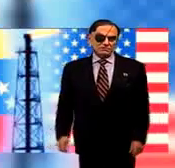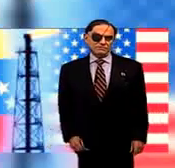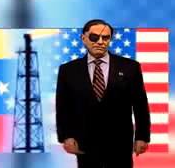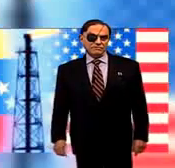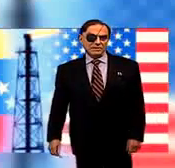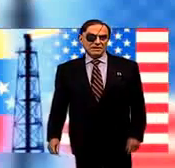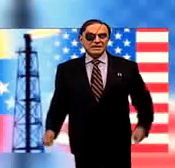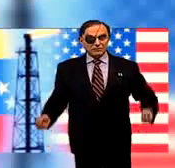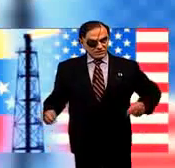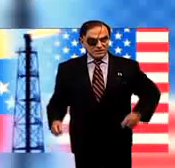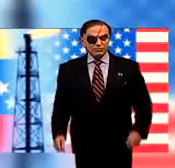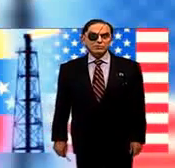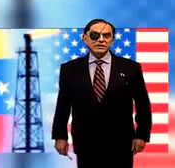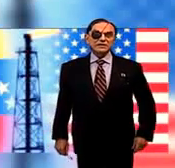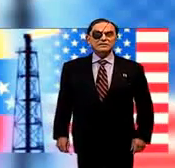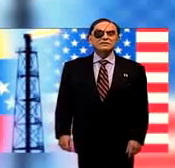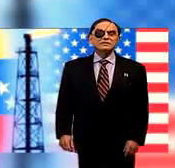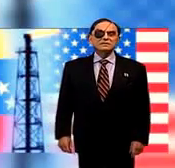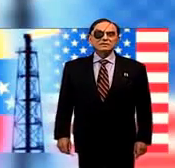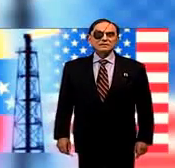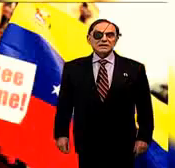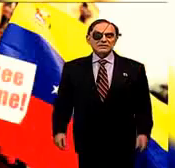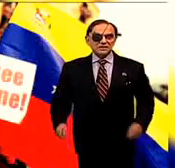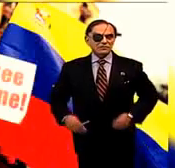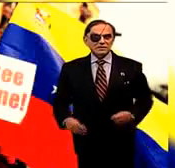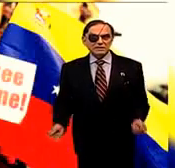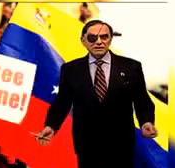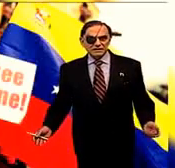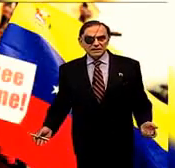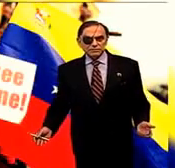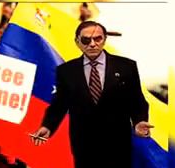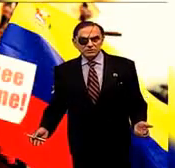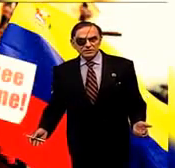esto. En la Cuarta República hacían lo que